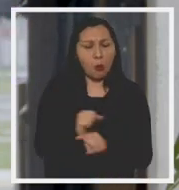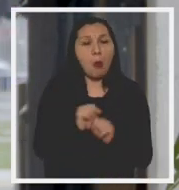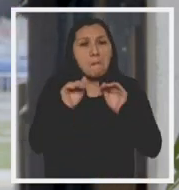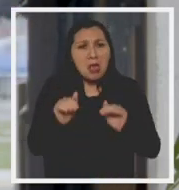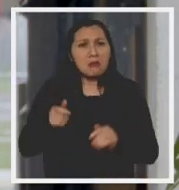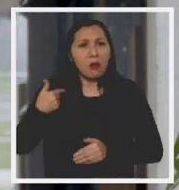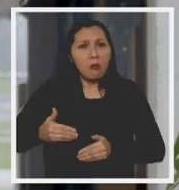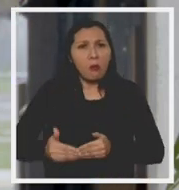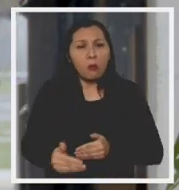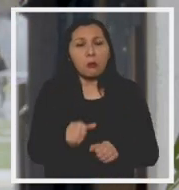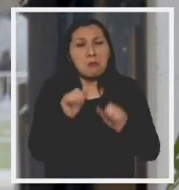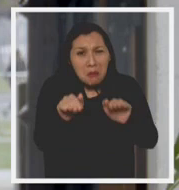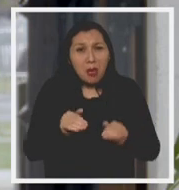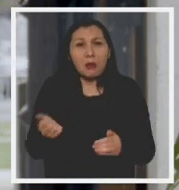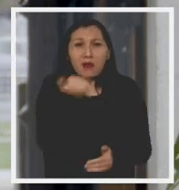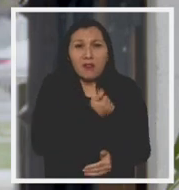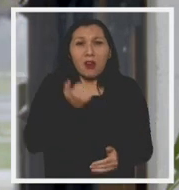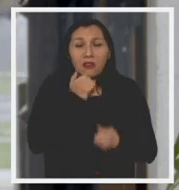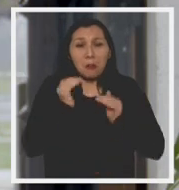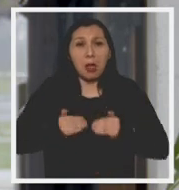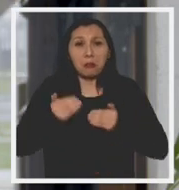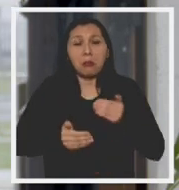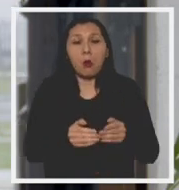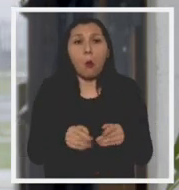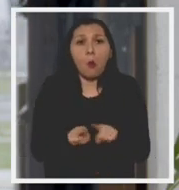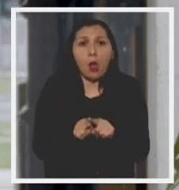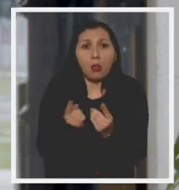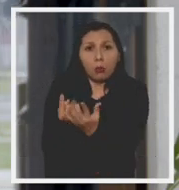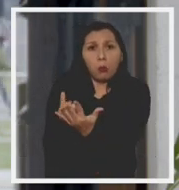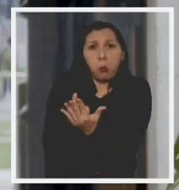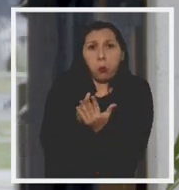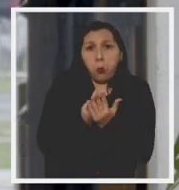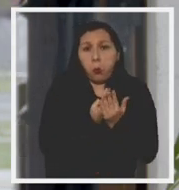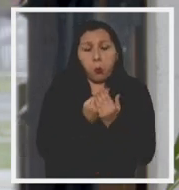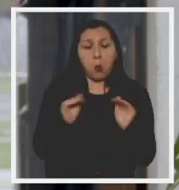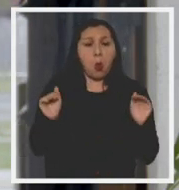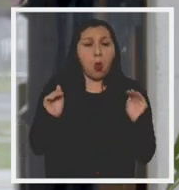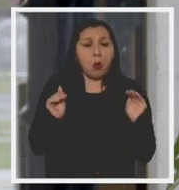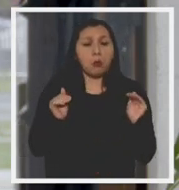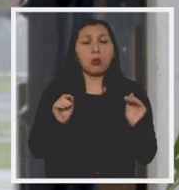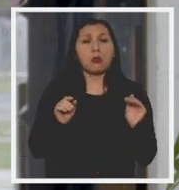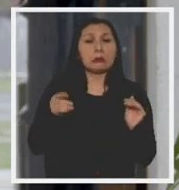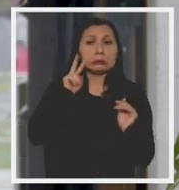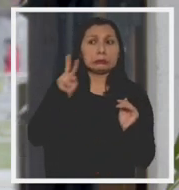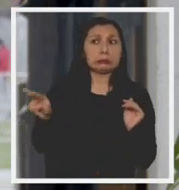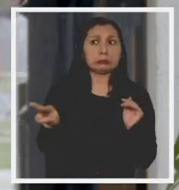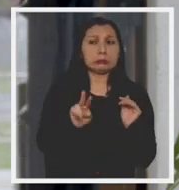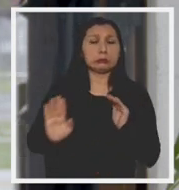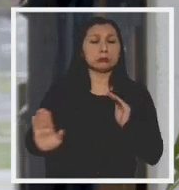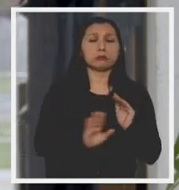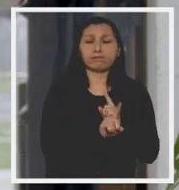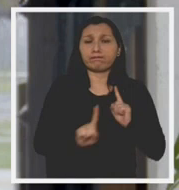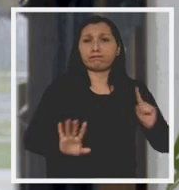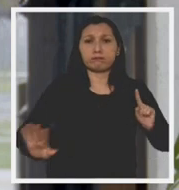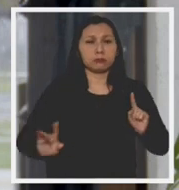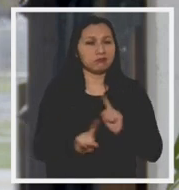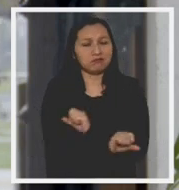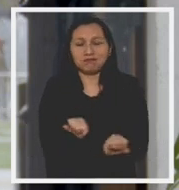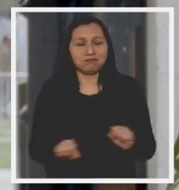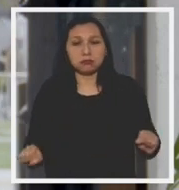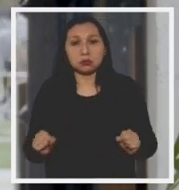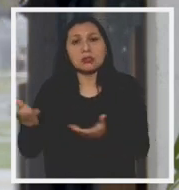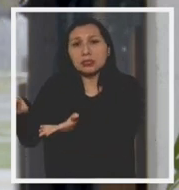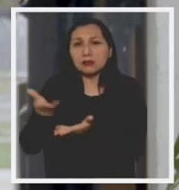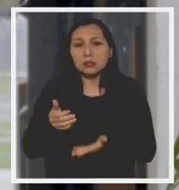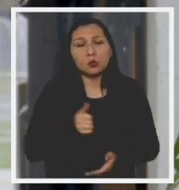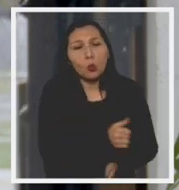podemos cometer los mismos errores ni quedarnos arrinconados en nuestras cómodas veredas. Quiero invitar a